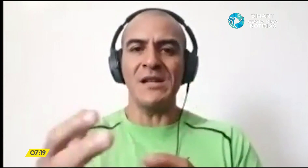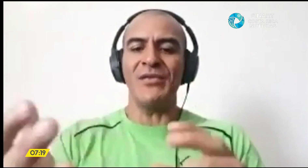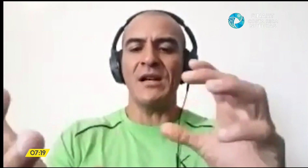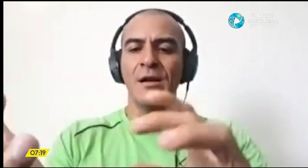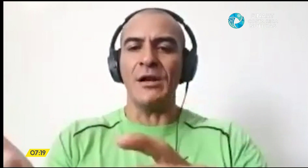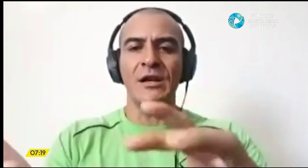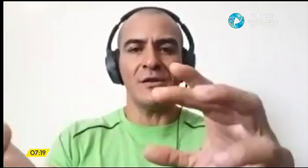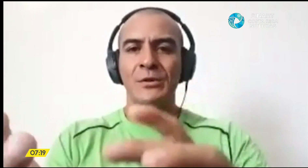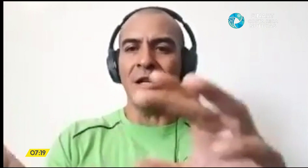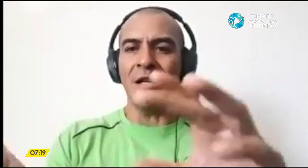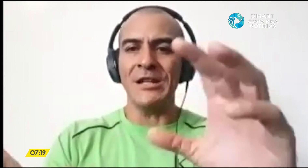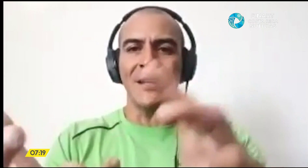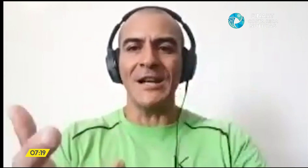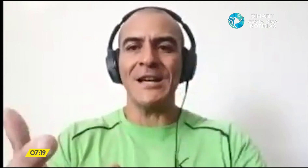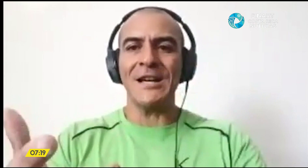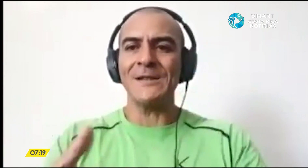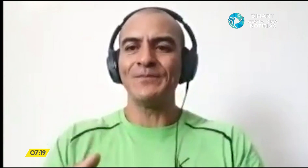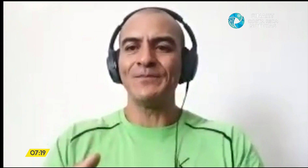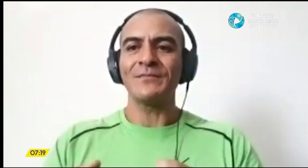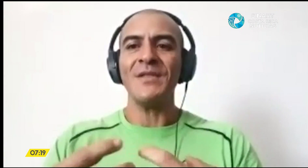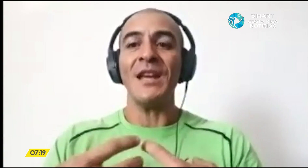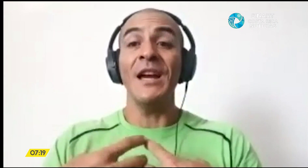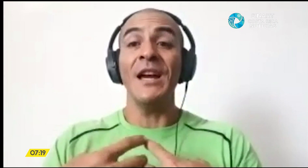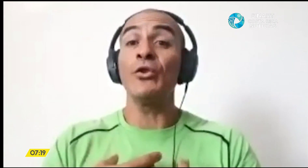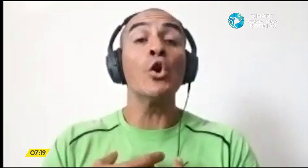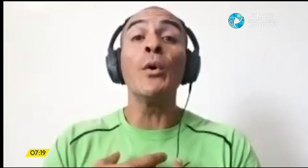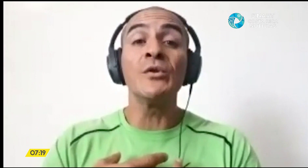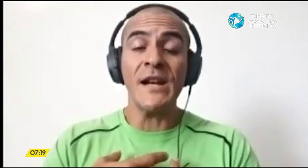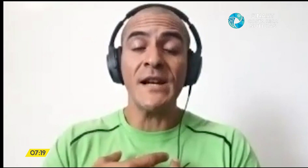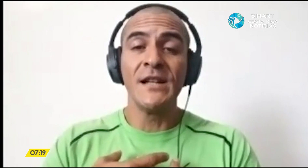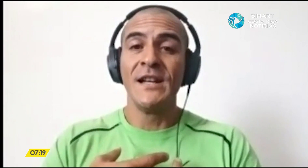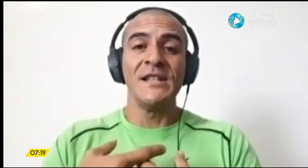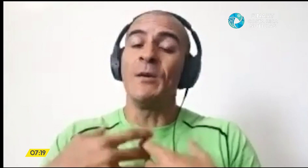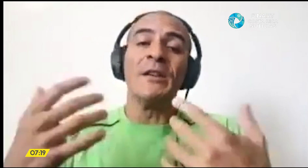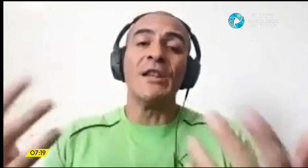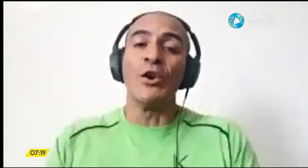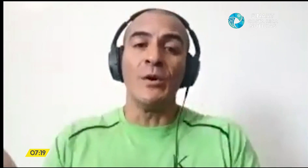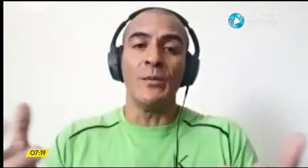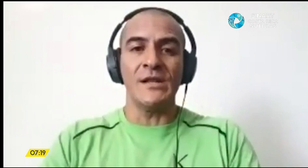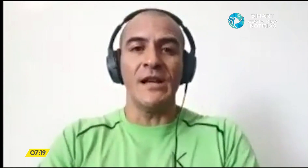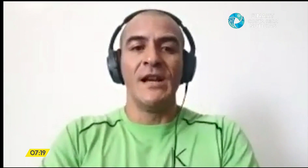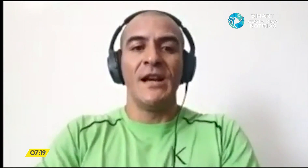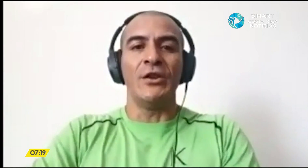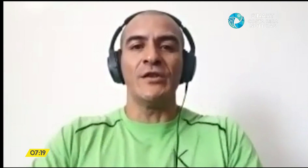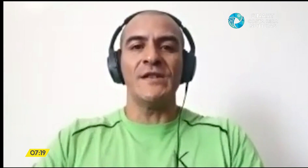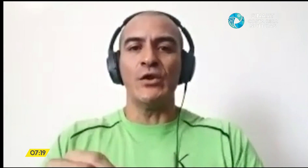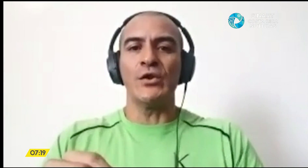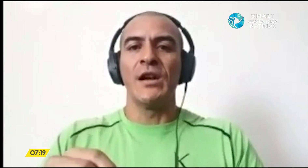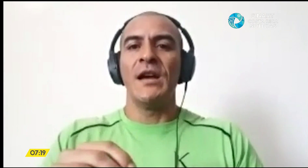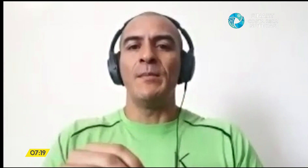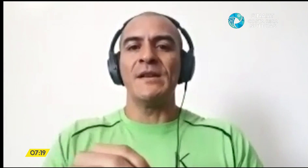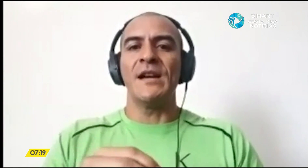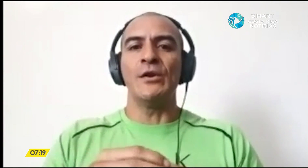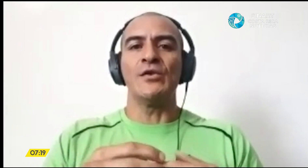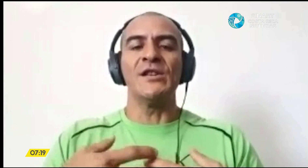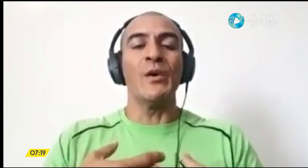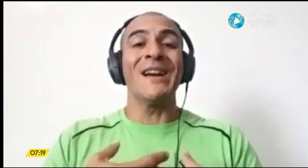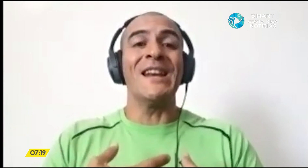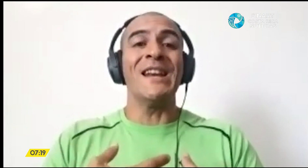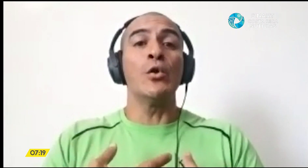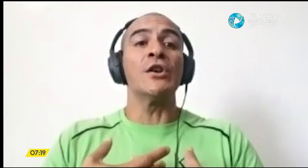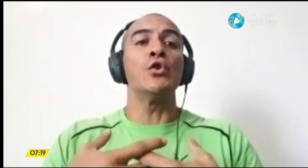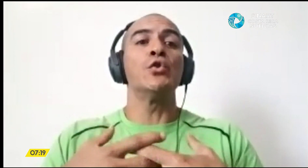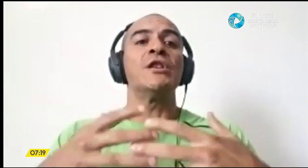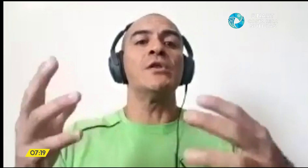específica de carbohidratos, proteínas y grasas. Eso no lo podemos hacer. Simplemente no lo podemos hacer. Entonces ellos empiezan a decir, ustedes pueden